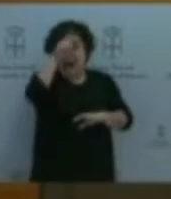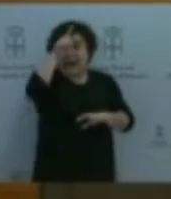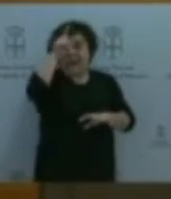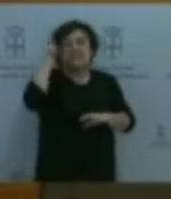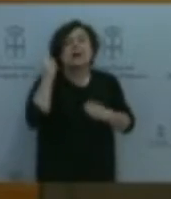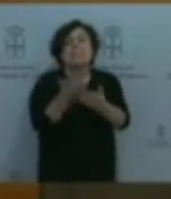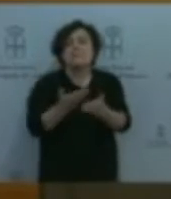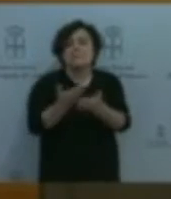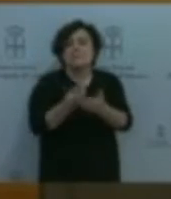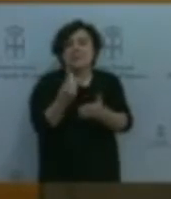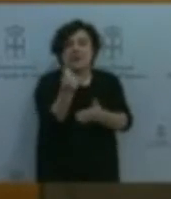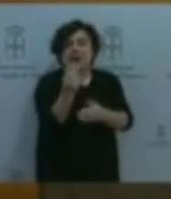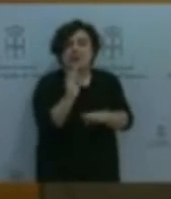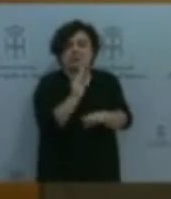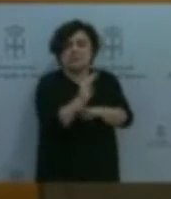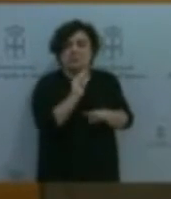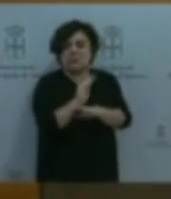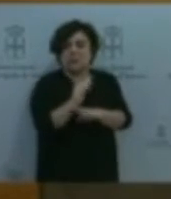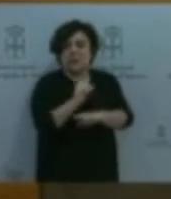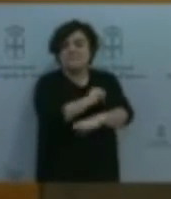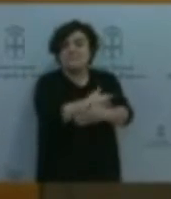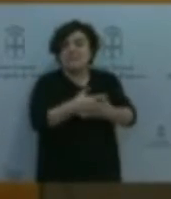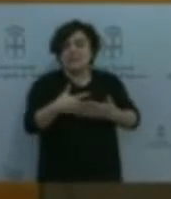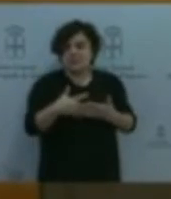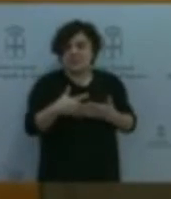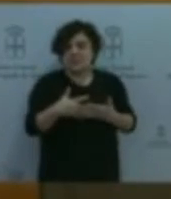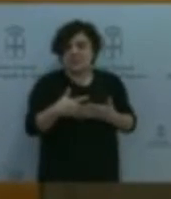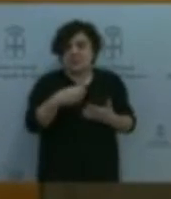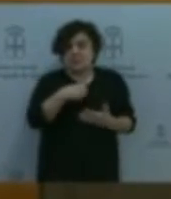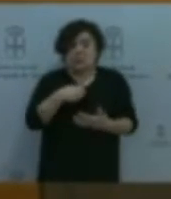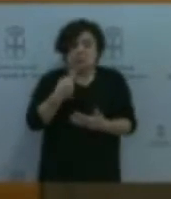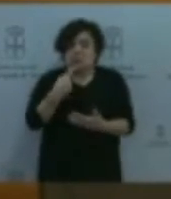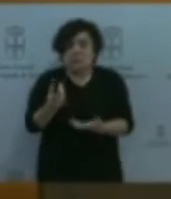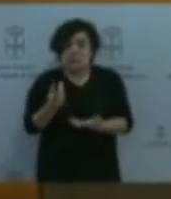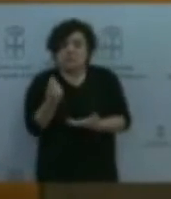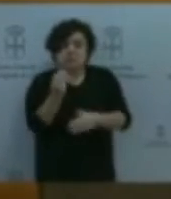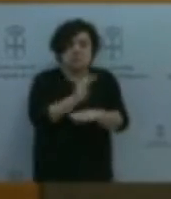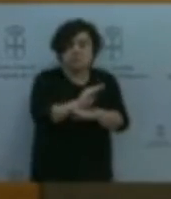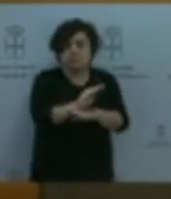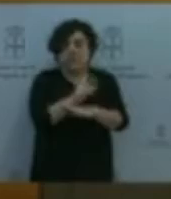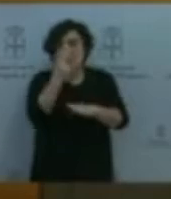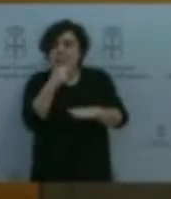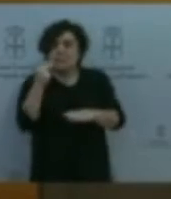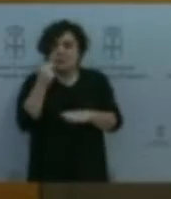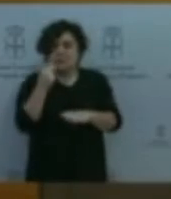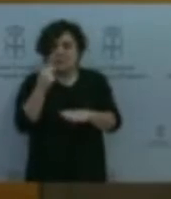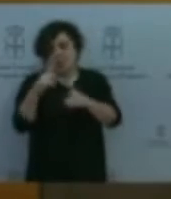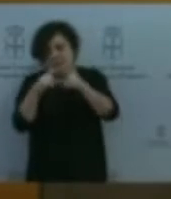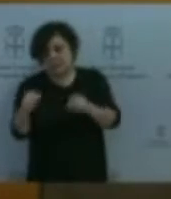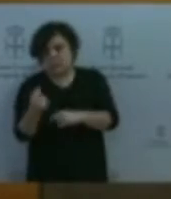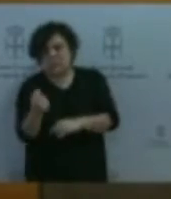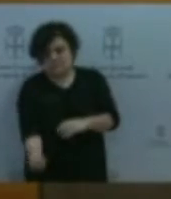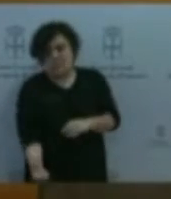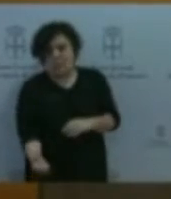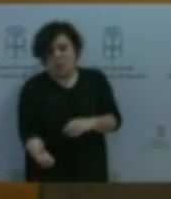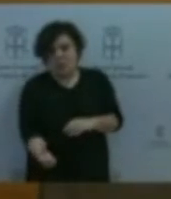que no se puede tener la mano tan larga para cobrar subvenciones y el compromiso tan pequeño con los asturianos. No se puede hacer eso. No se puede cobrar de los asturianos mientras